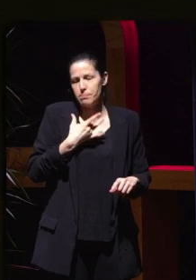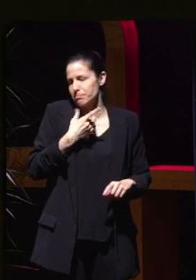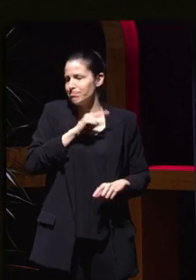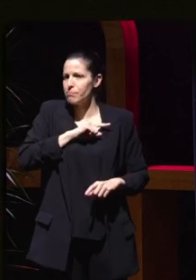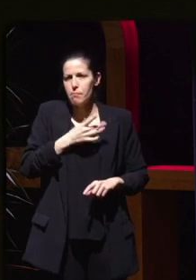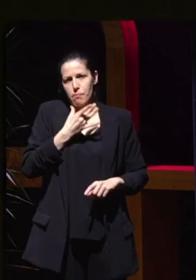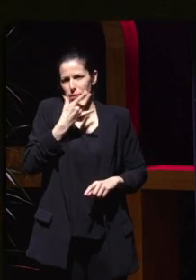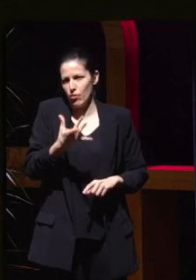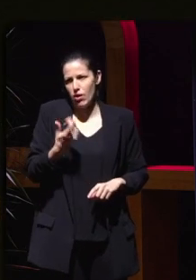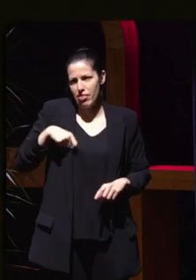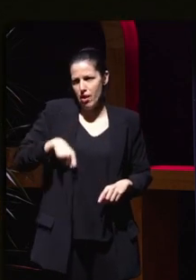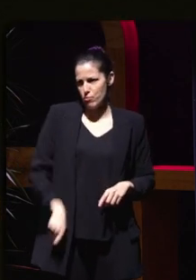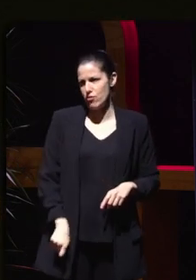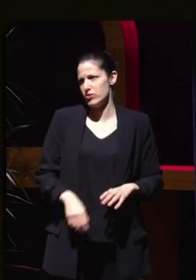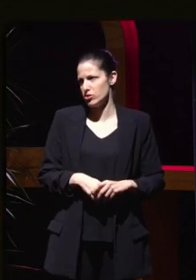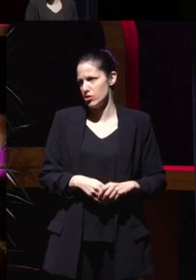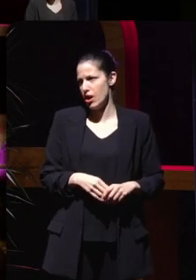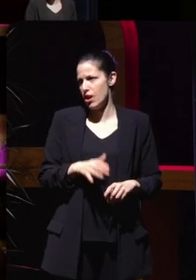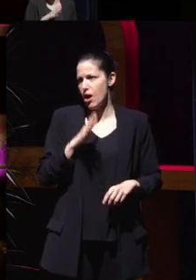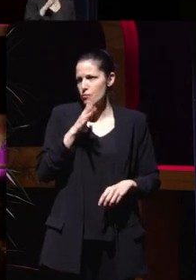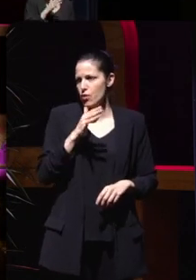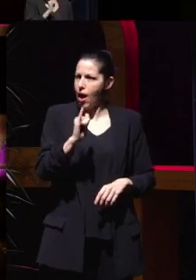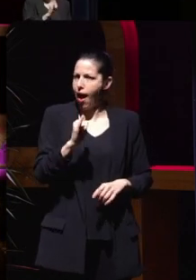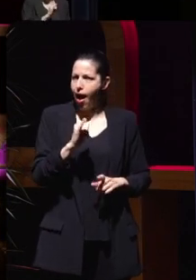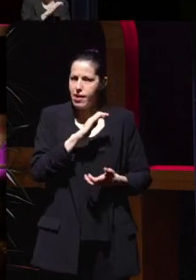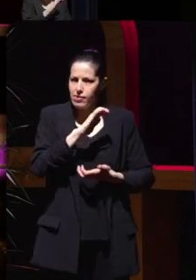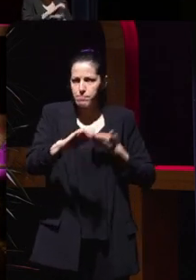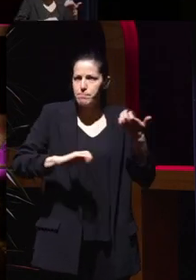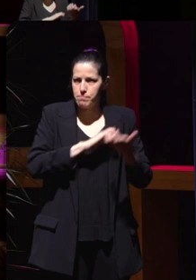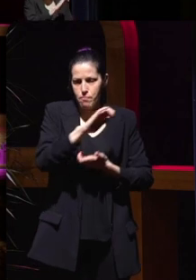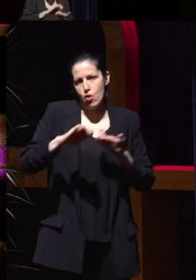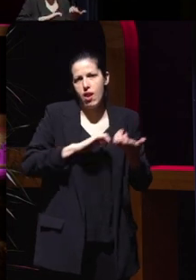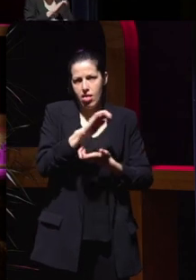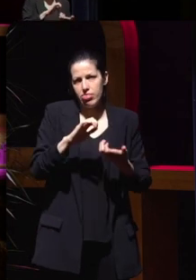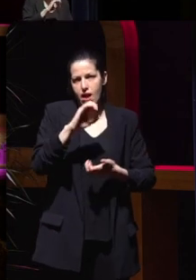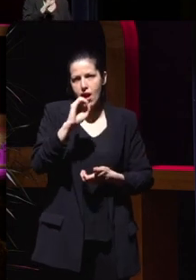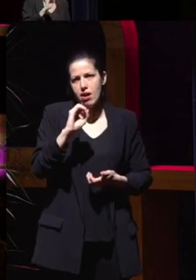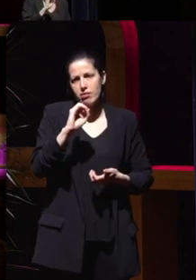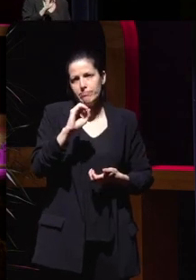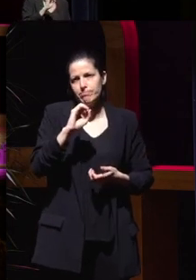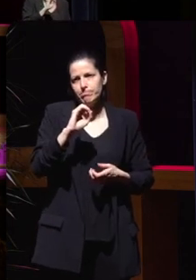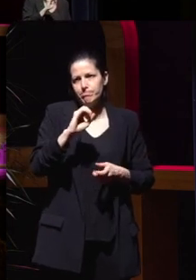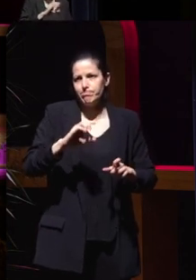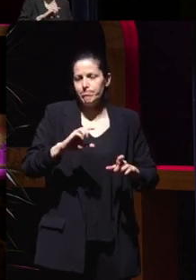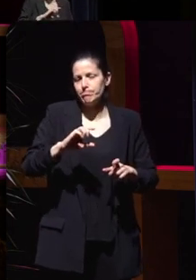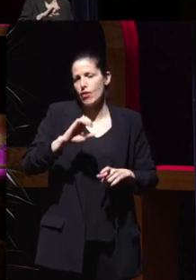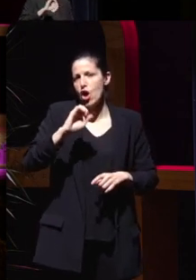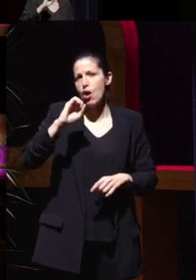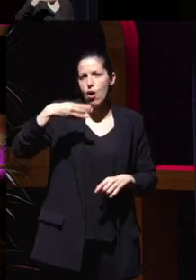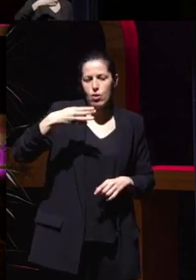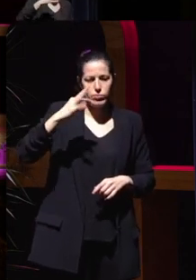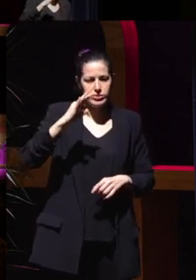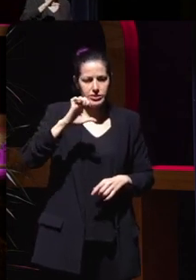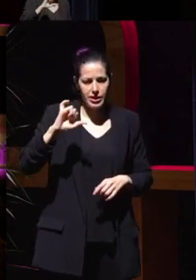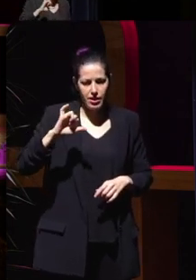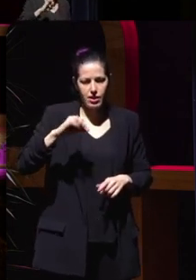Y sigue pasando en cuanto a la violencia obstétrica y que lo sigan negando vale una vergüenza y me gustaría saber